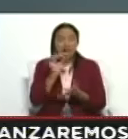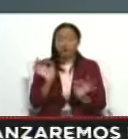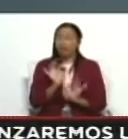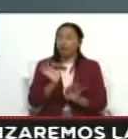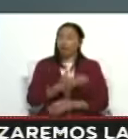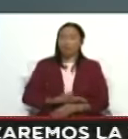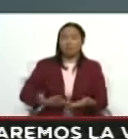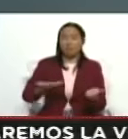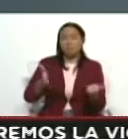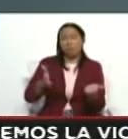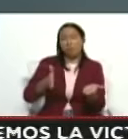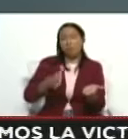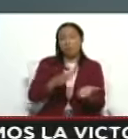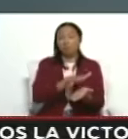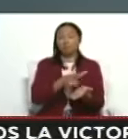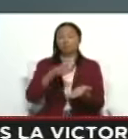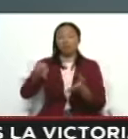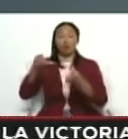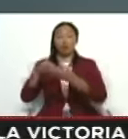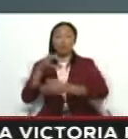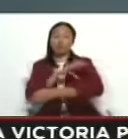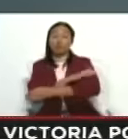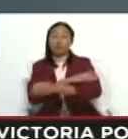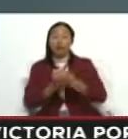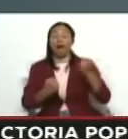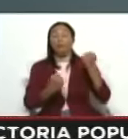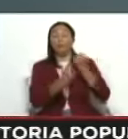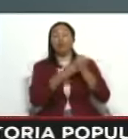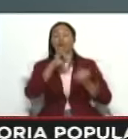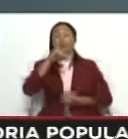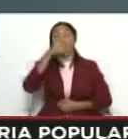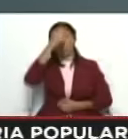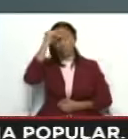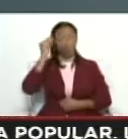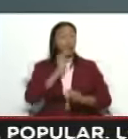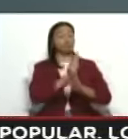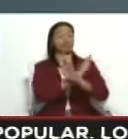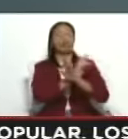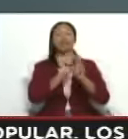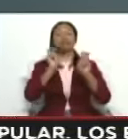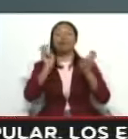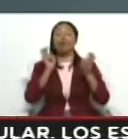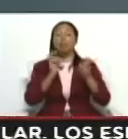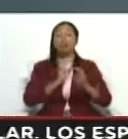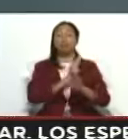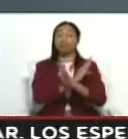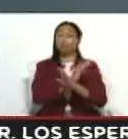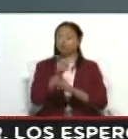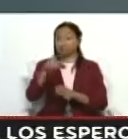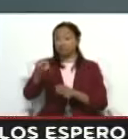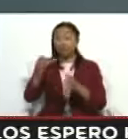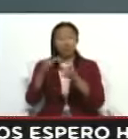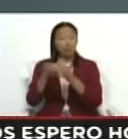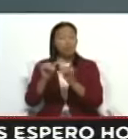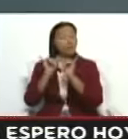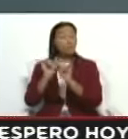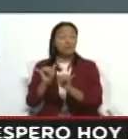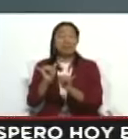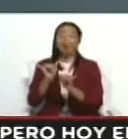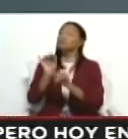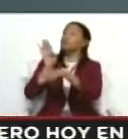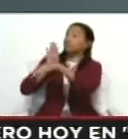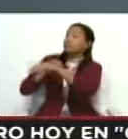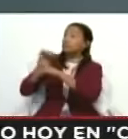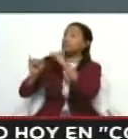esa extrema derecha que lo ha apoyado con el tema de las sanciones, porque no han pedido que se levante ninguna y no se ha levantado ninguna. Eso